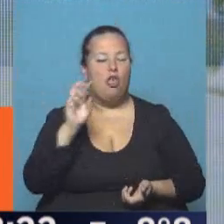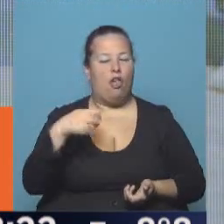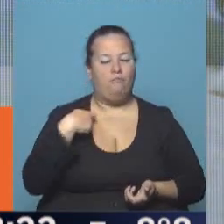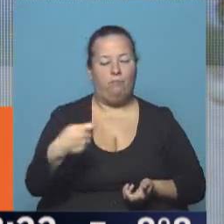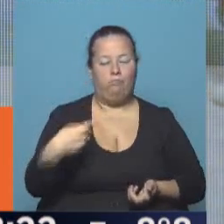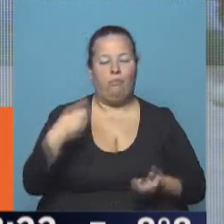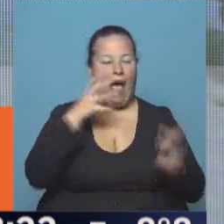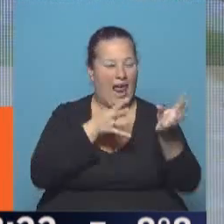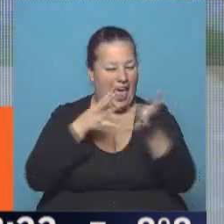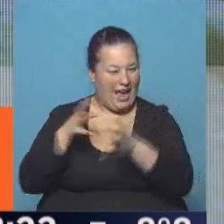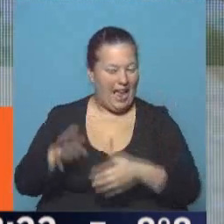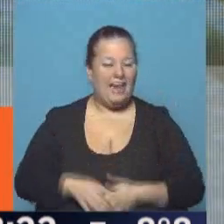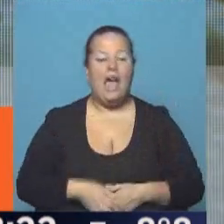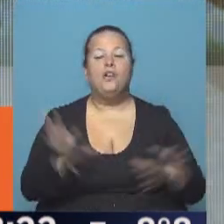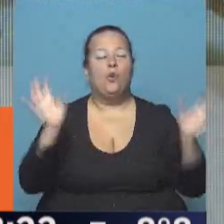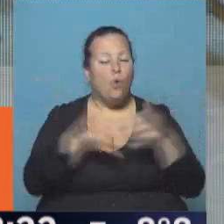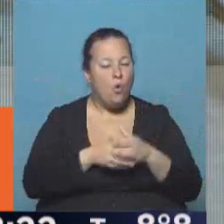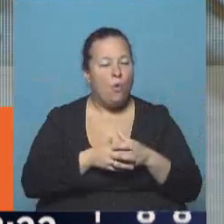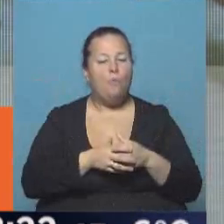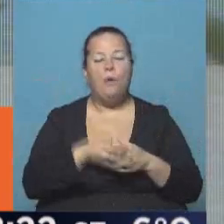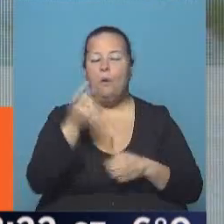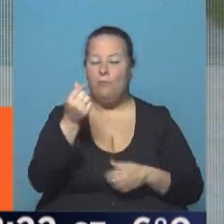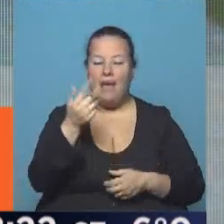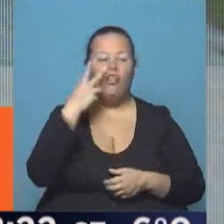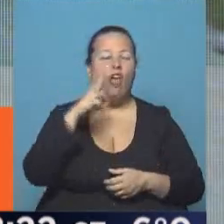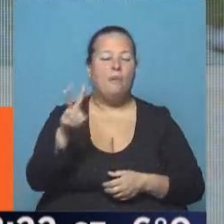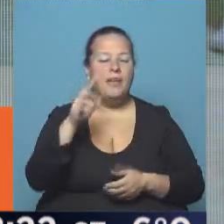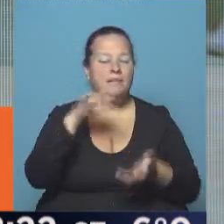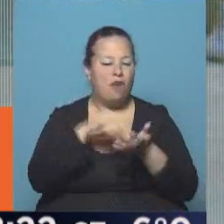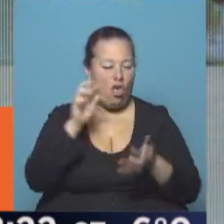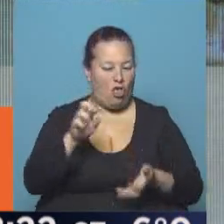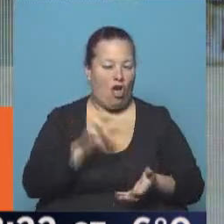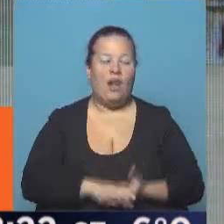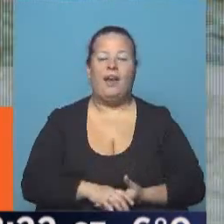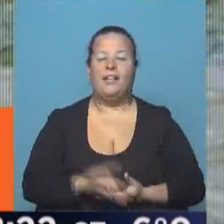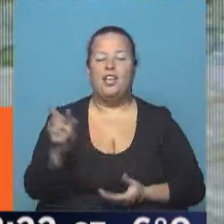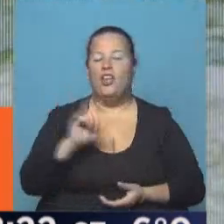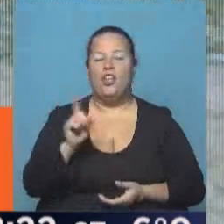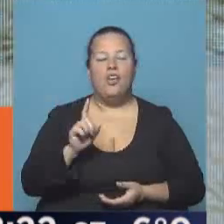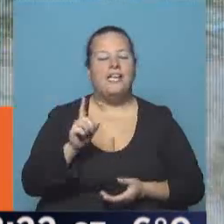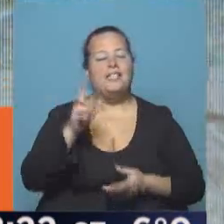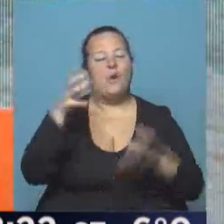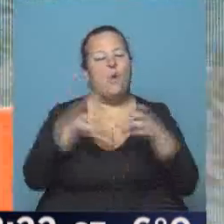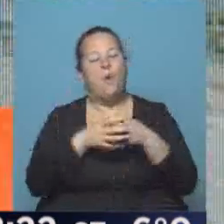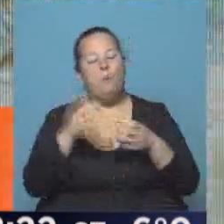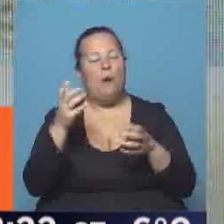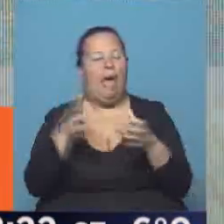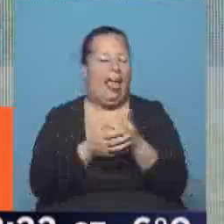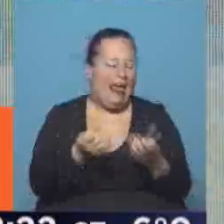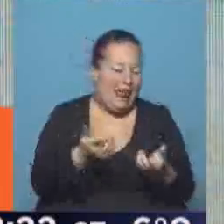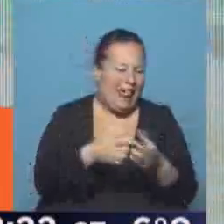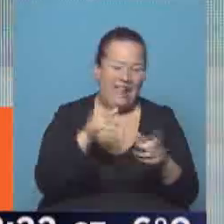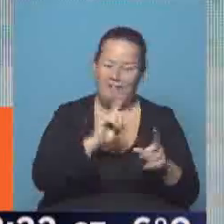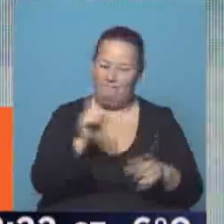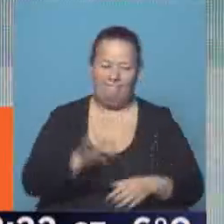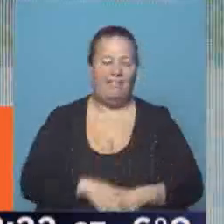sus combatientes. Es una organización que tiene un capital de 2.000 millones de dólares. No es una organización pequeña en ese